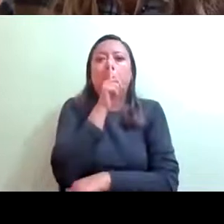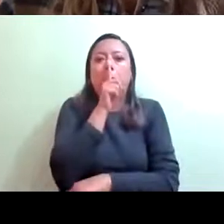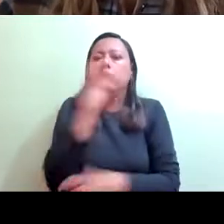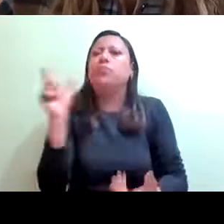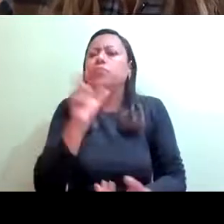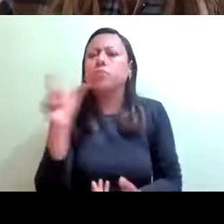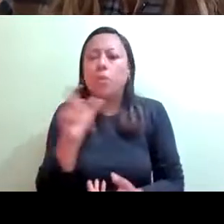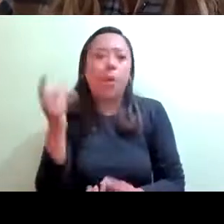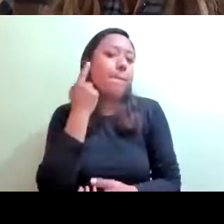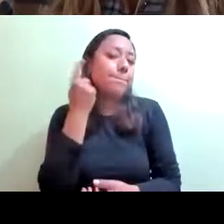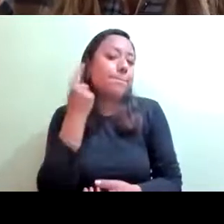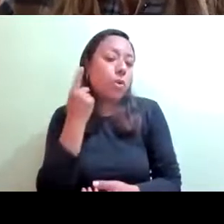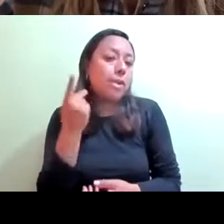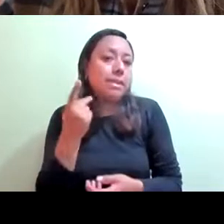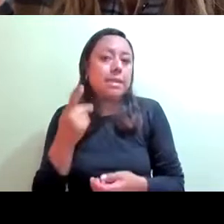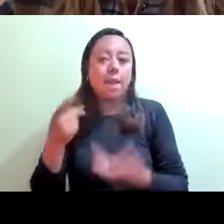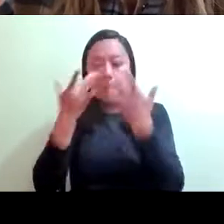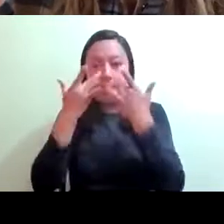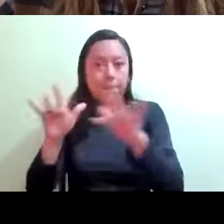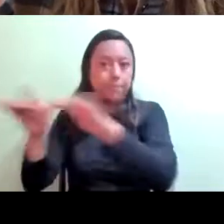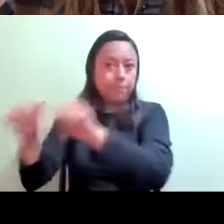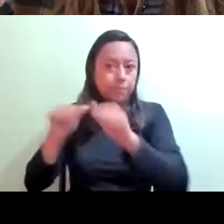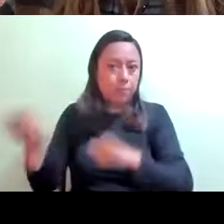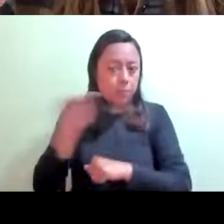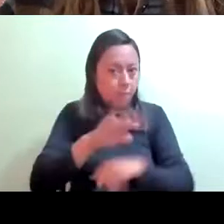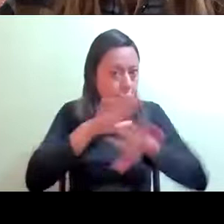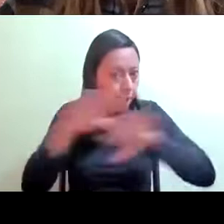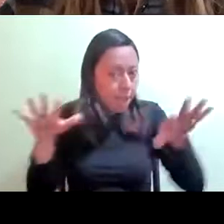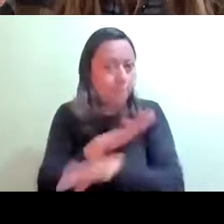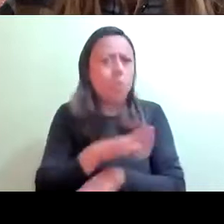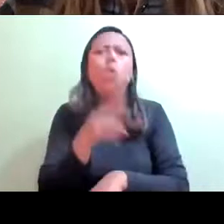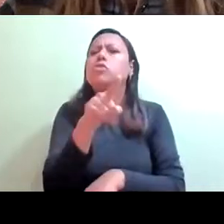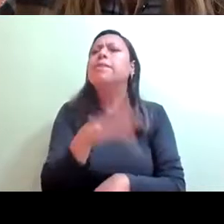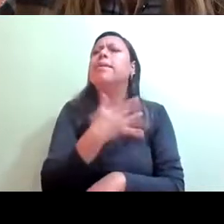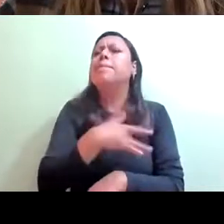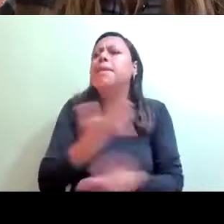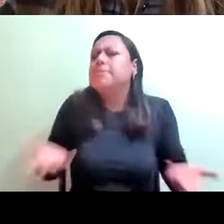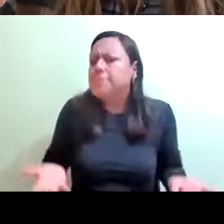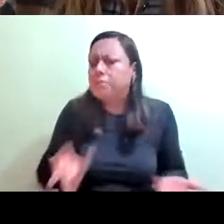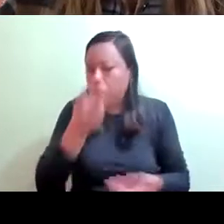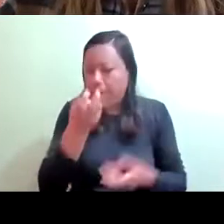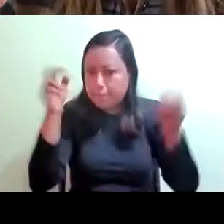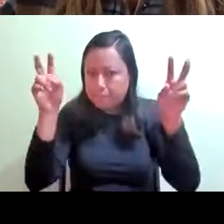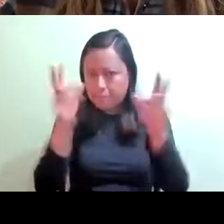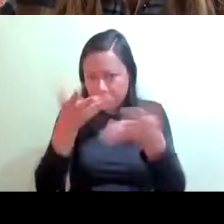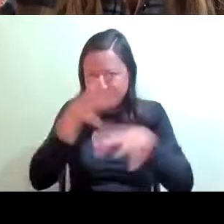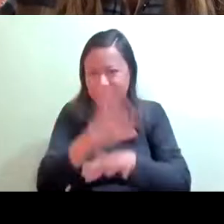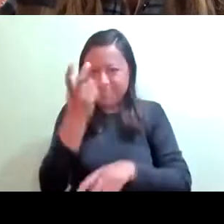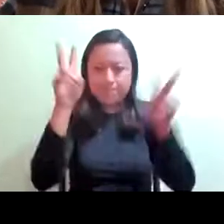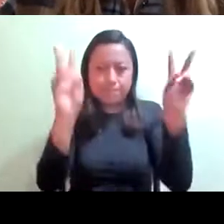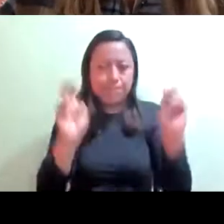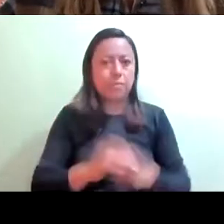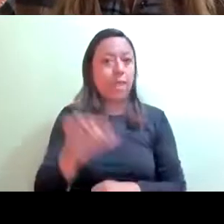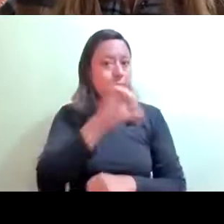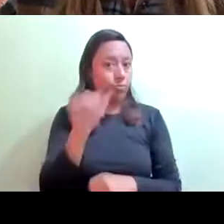cambió la política migratoria del país. ¿Cuál es su punto de vista sobre ese tema y en materia de derechos humanos en ese sentido? Y luego usted tocó un